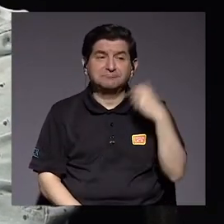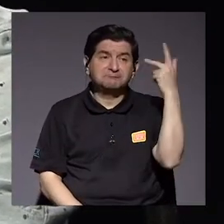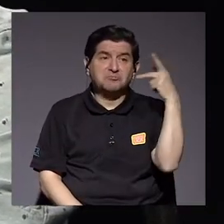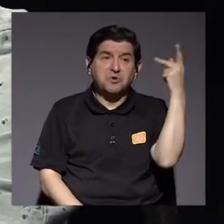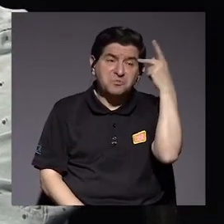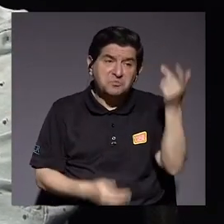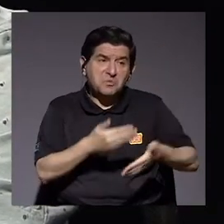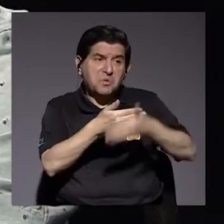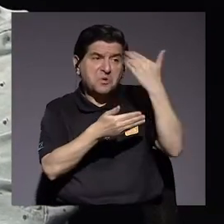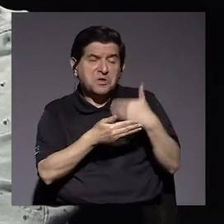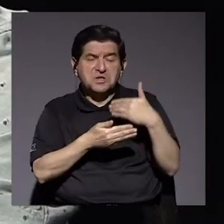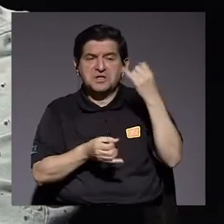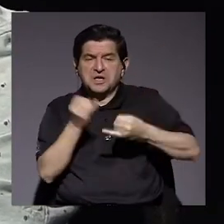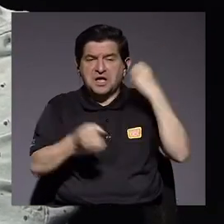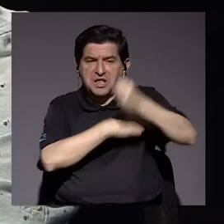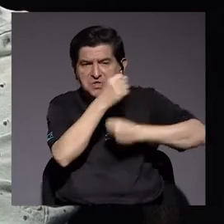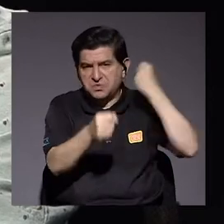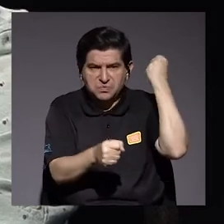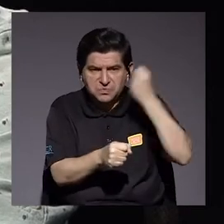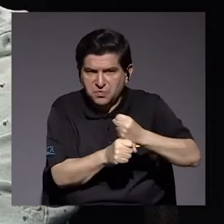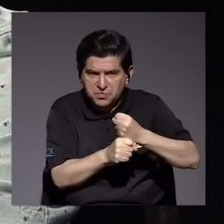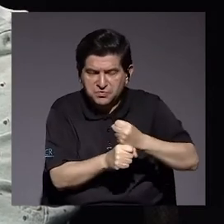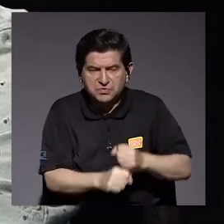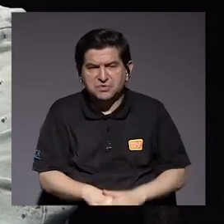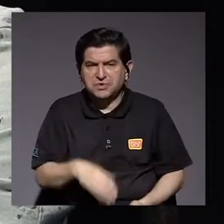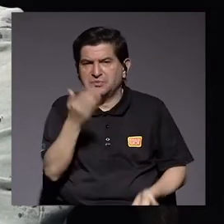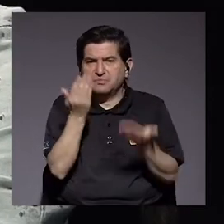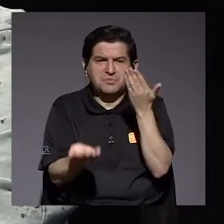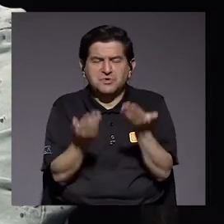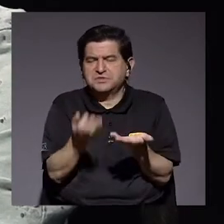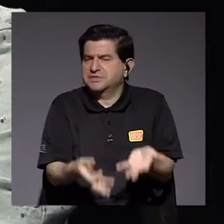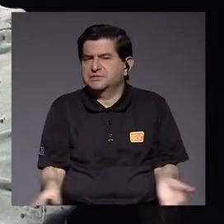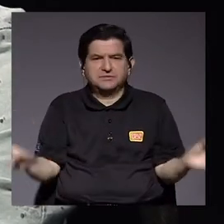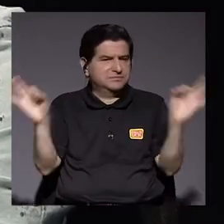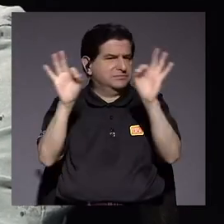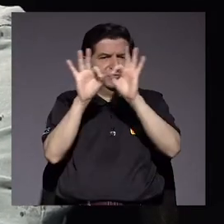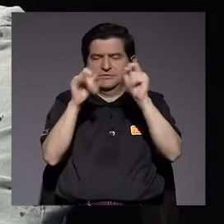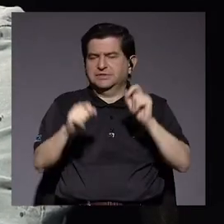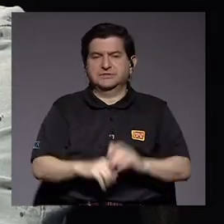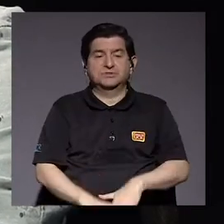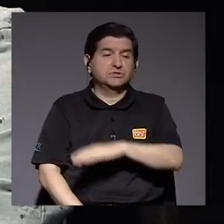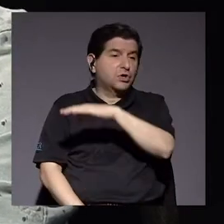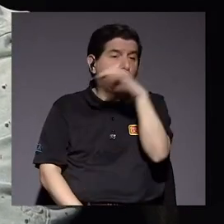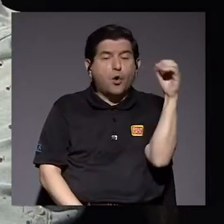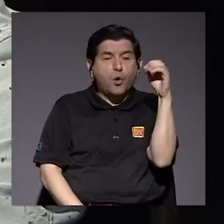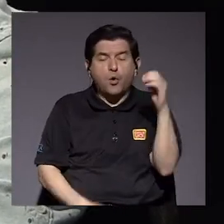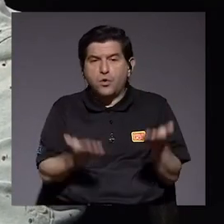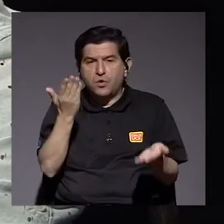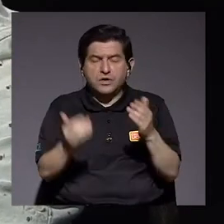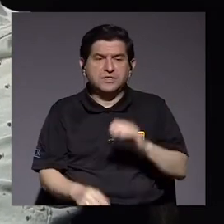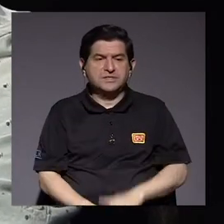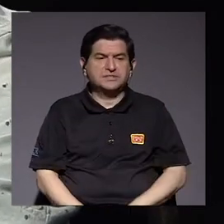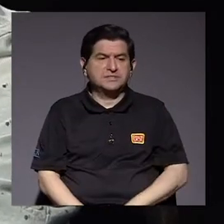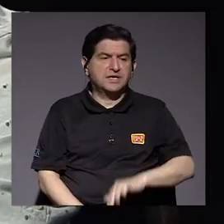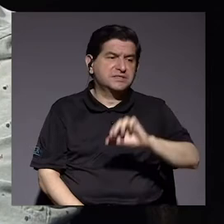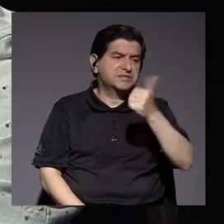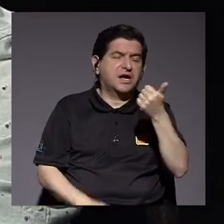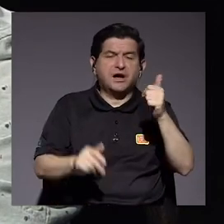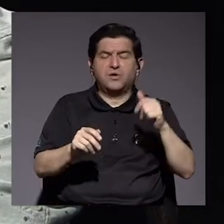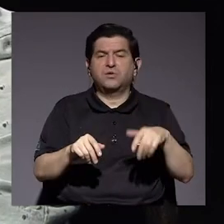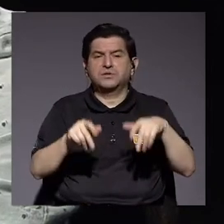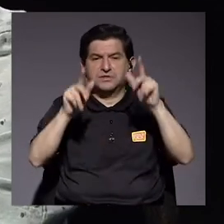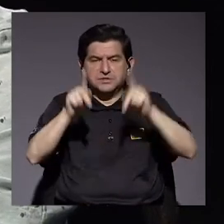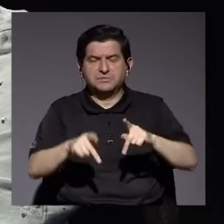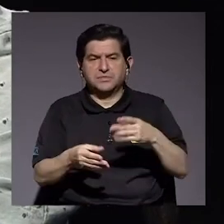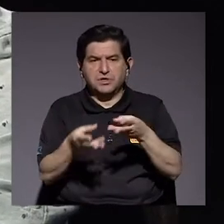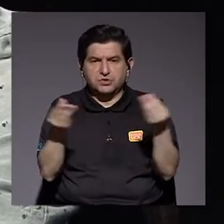políticas que se han dado en los últimos años han perdido un poquito de relevancia, sí, ¿verdad? O se ha dejado en otras manos su producción. En el caso de Costa